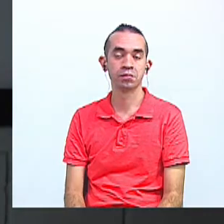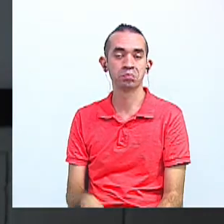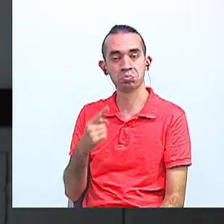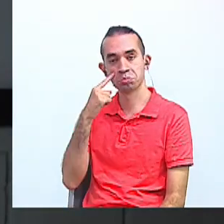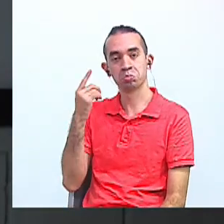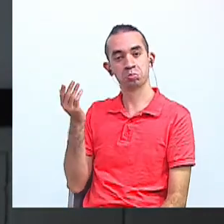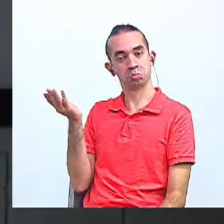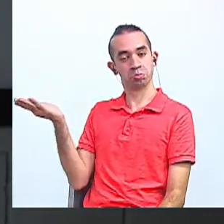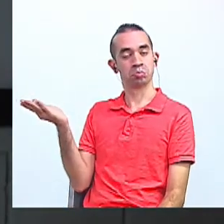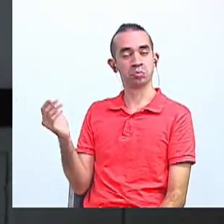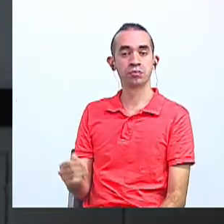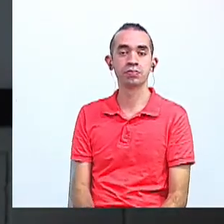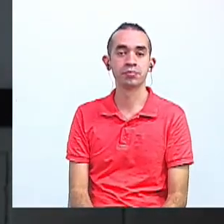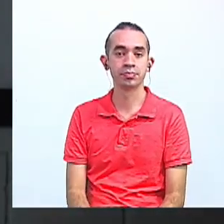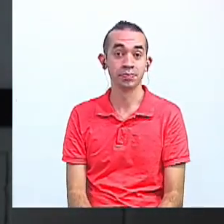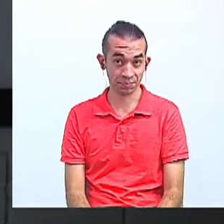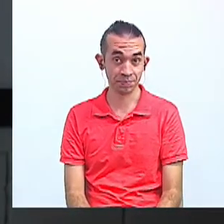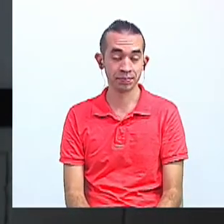Ok,